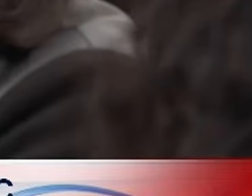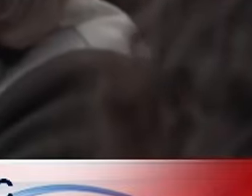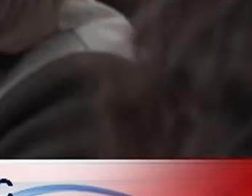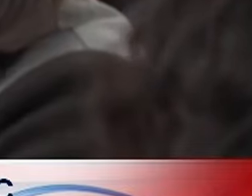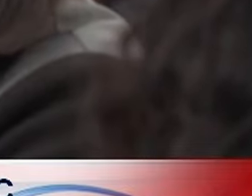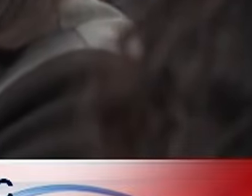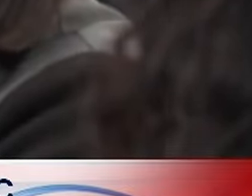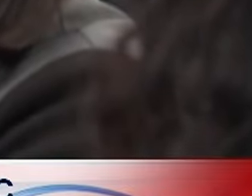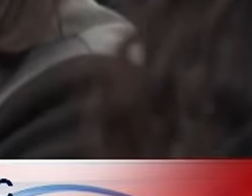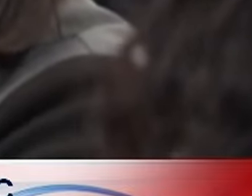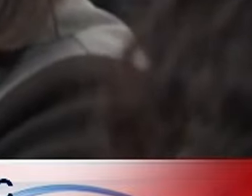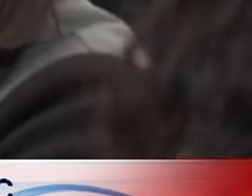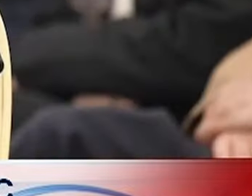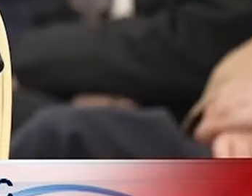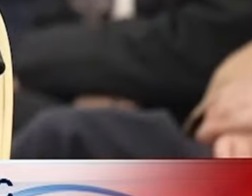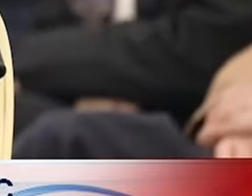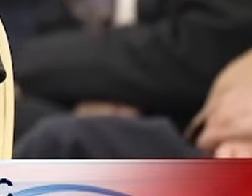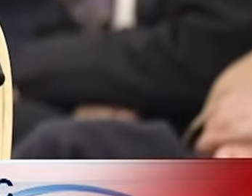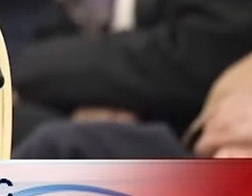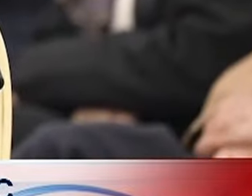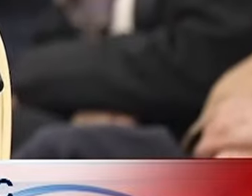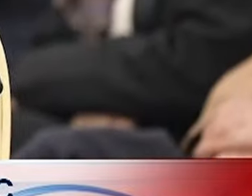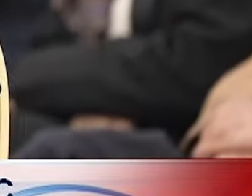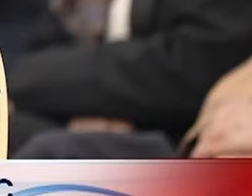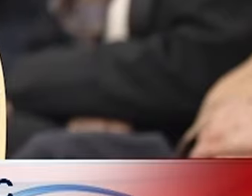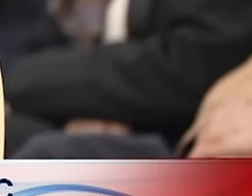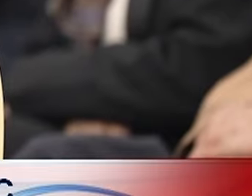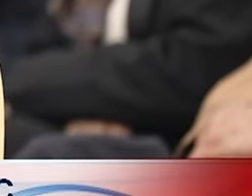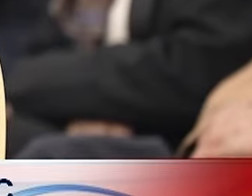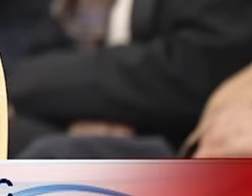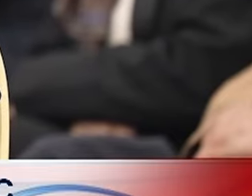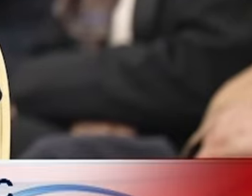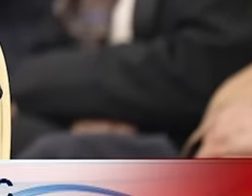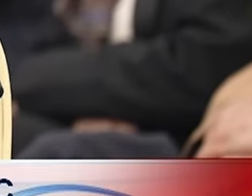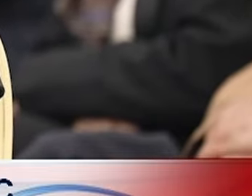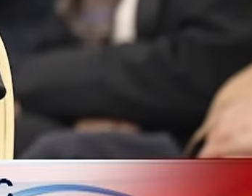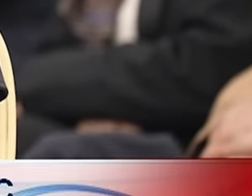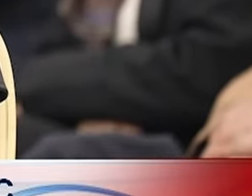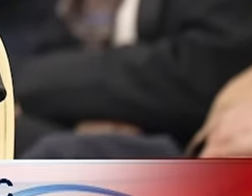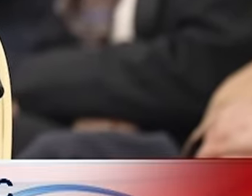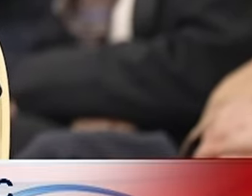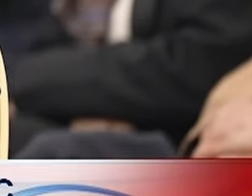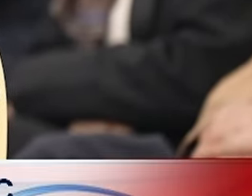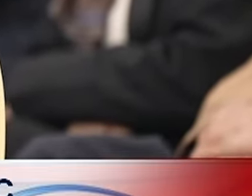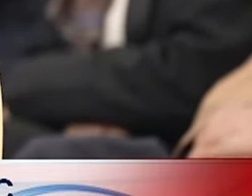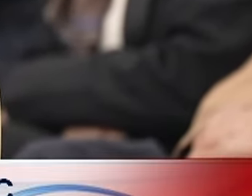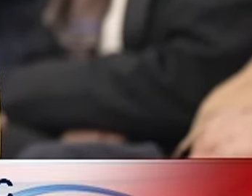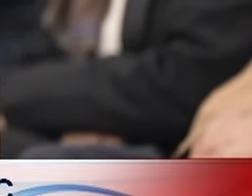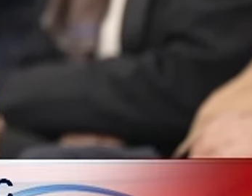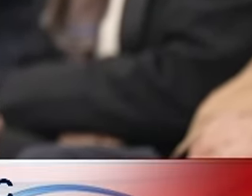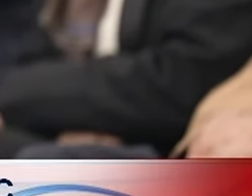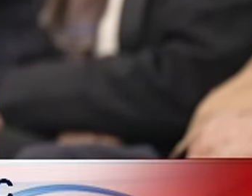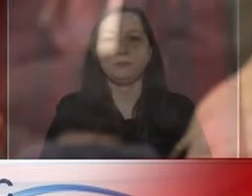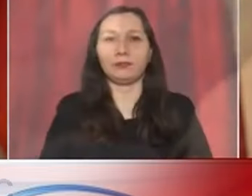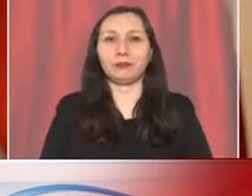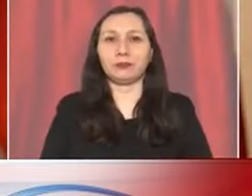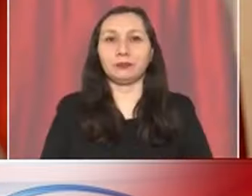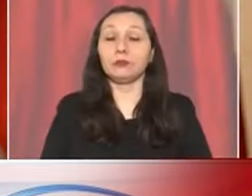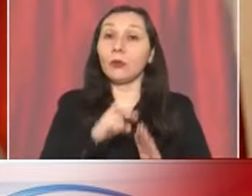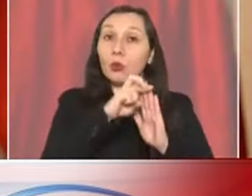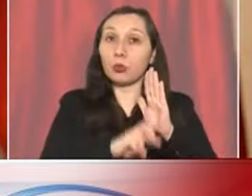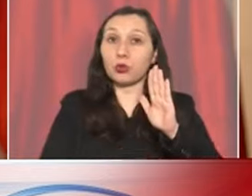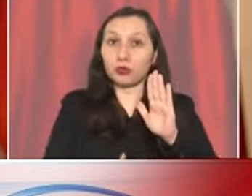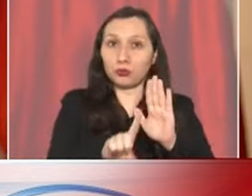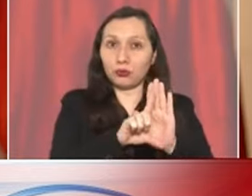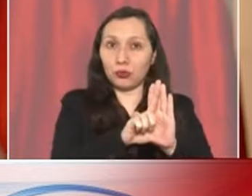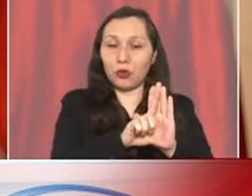educación superior. Desde el Palacio de la Moneda, el mandatario explicó los tres objetivos principales de este proyecto. El proyecto